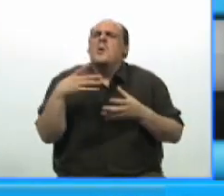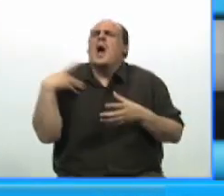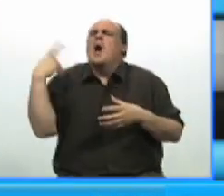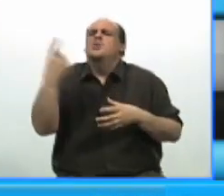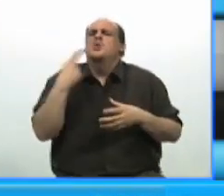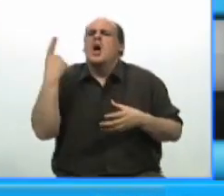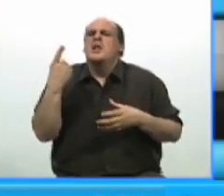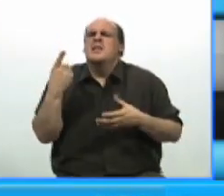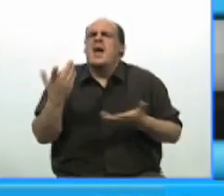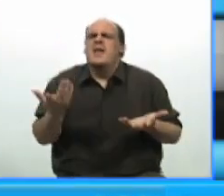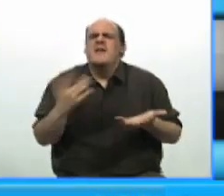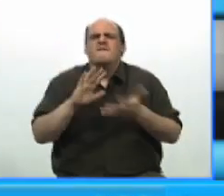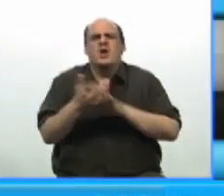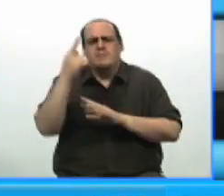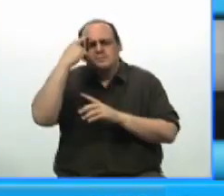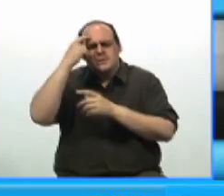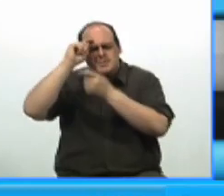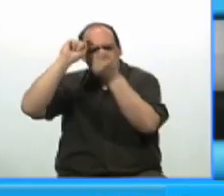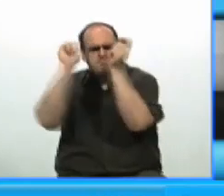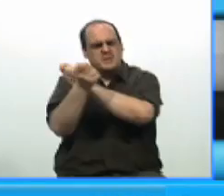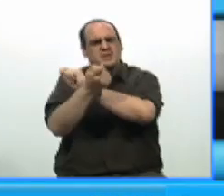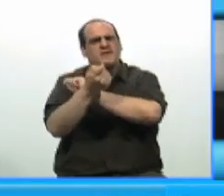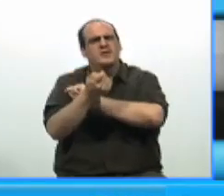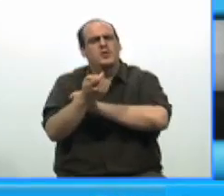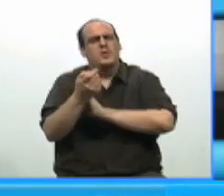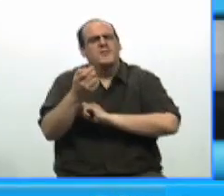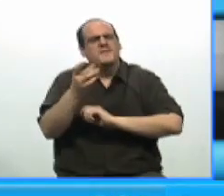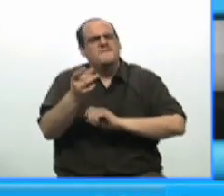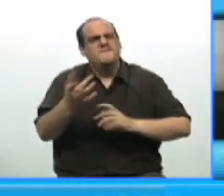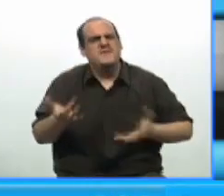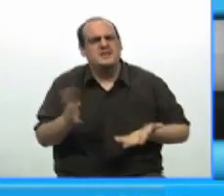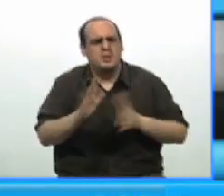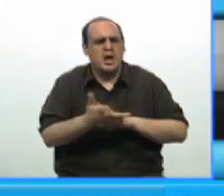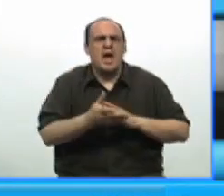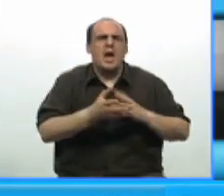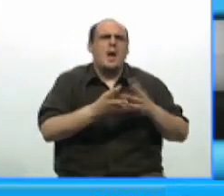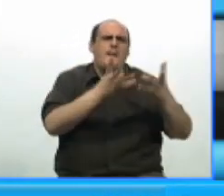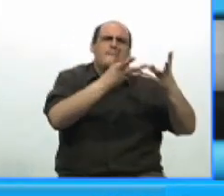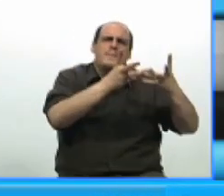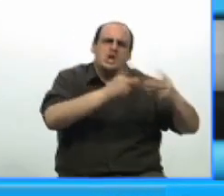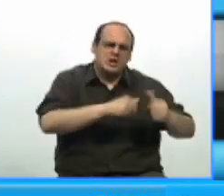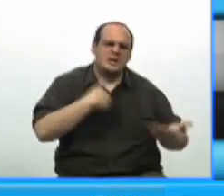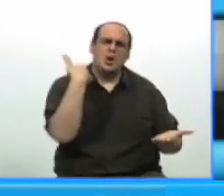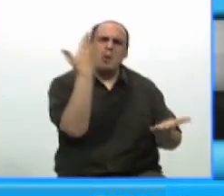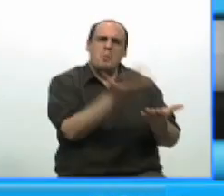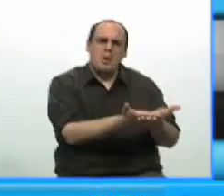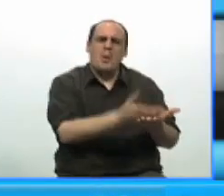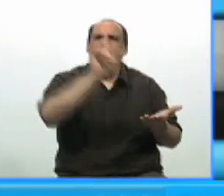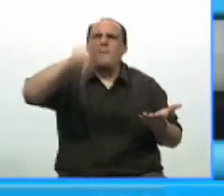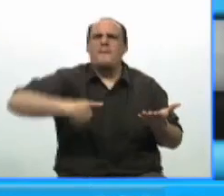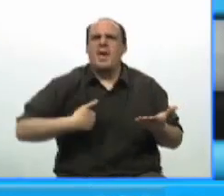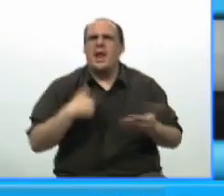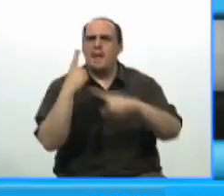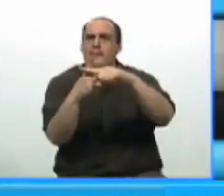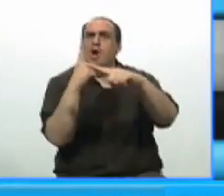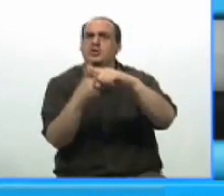argentino les cuesta tanto hacer el clic para darse cuenta que son los proyectos los que traen los resultados y no los resultados los